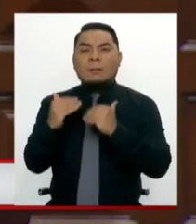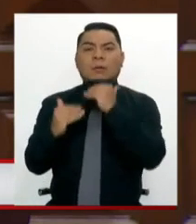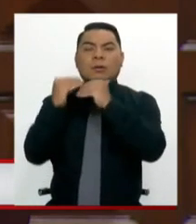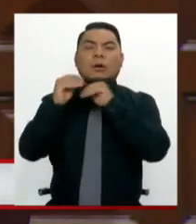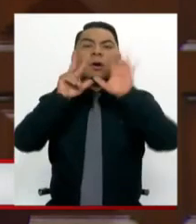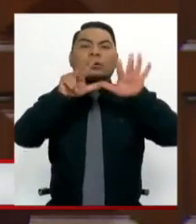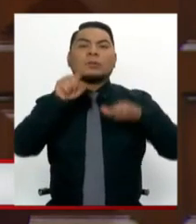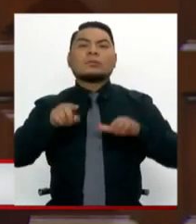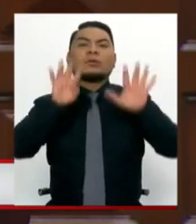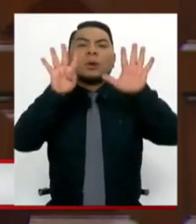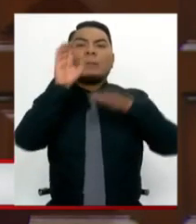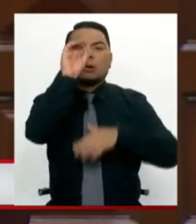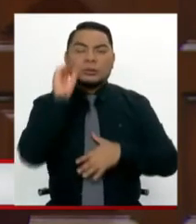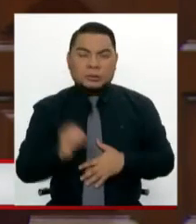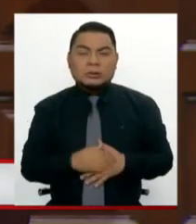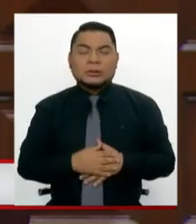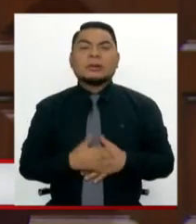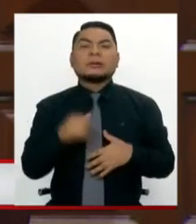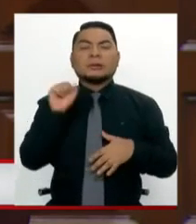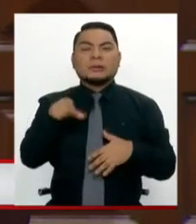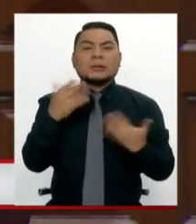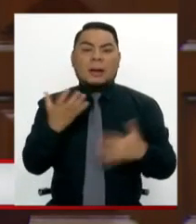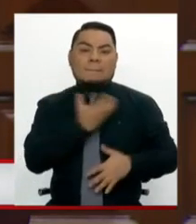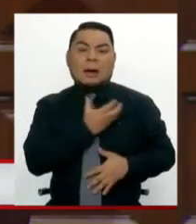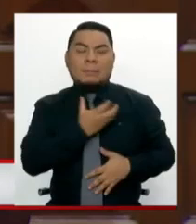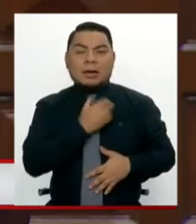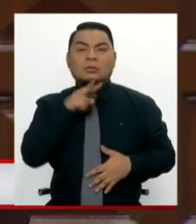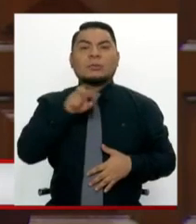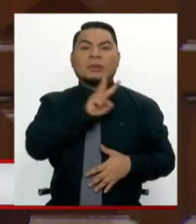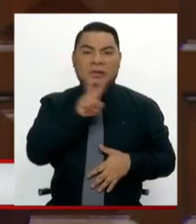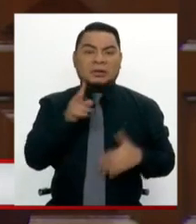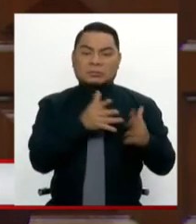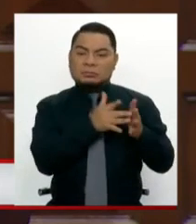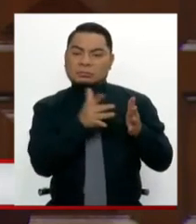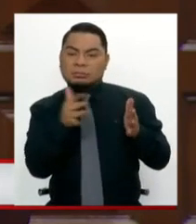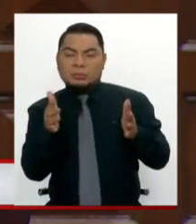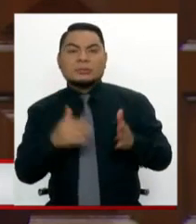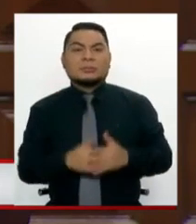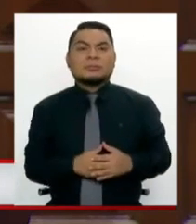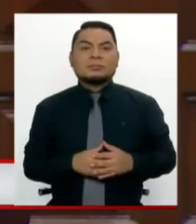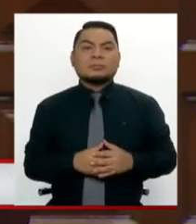del 8.9% interanual a mayo del 2022.